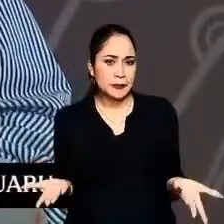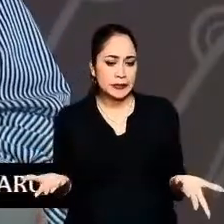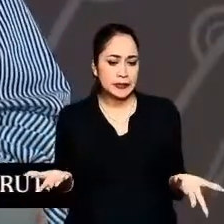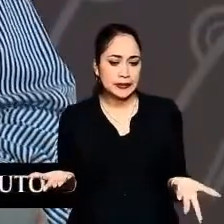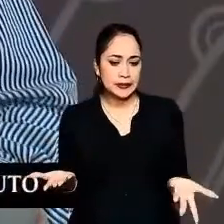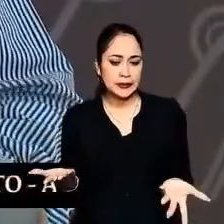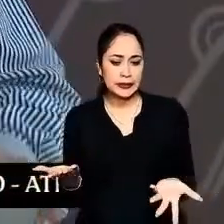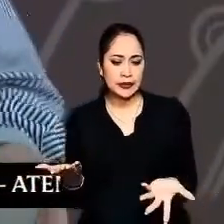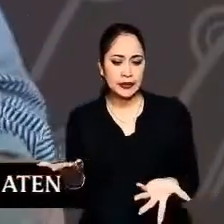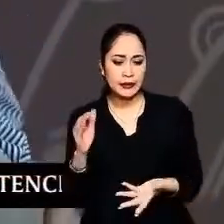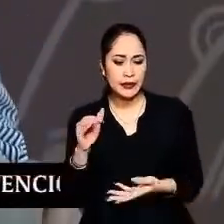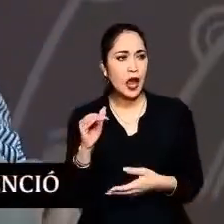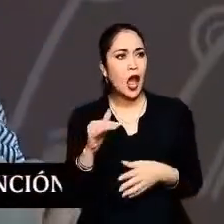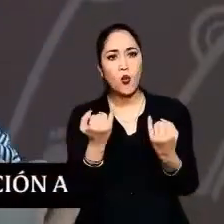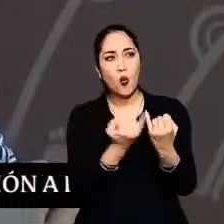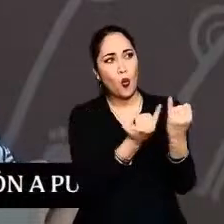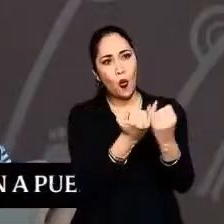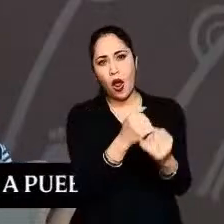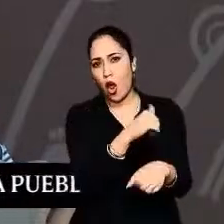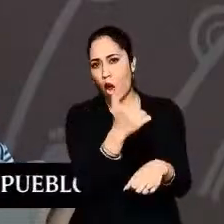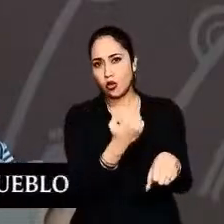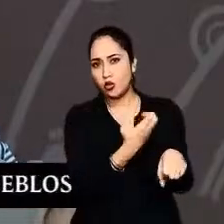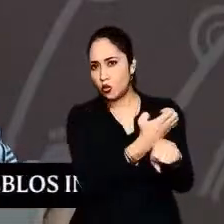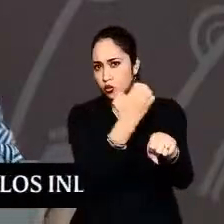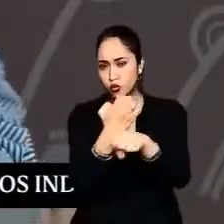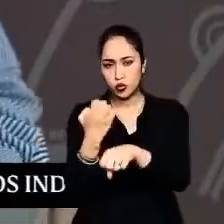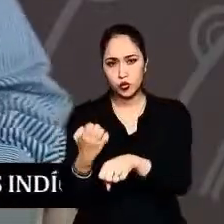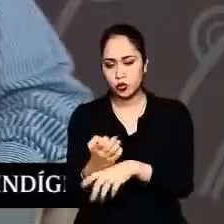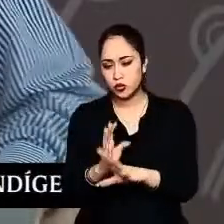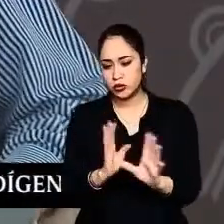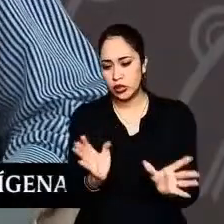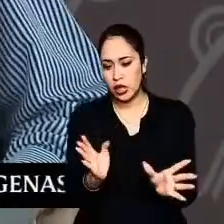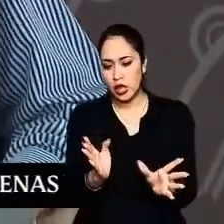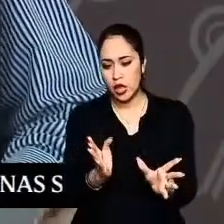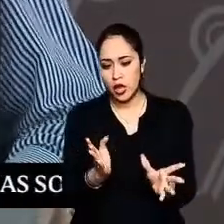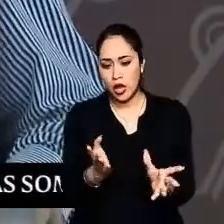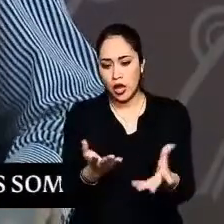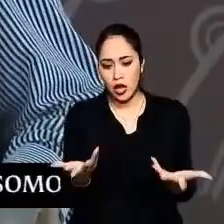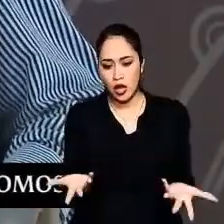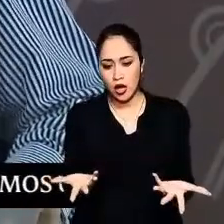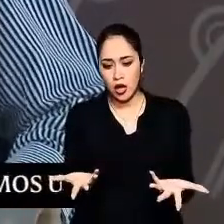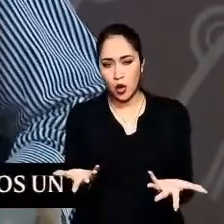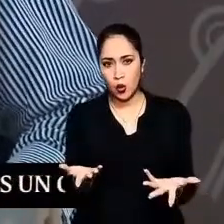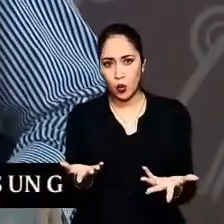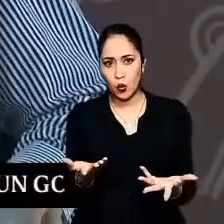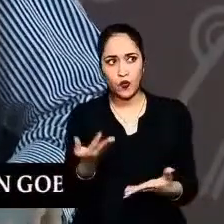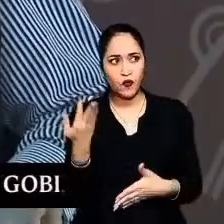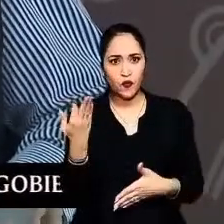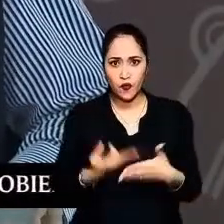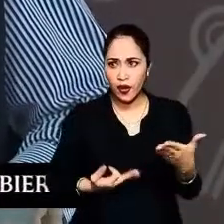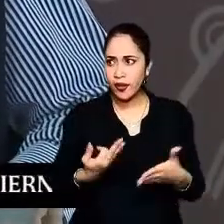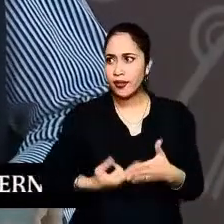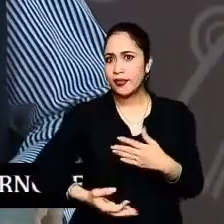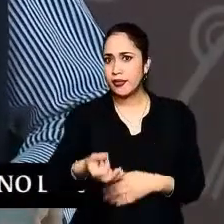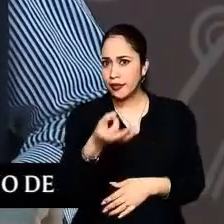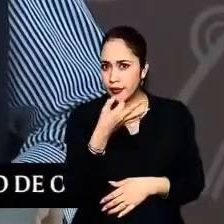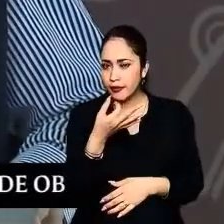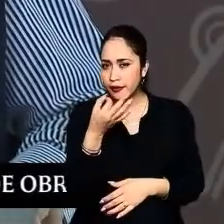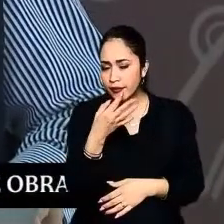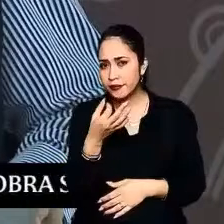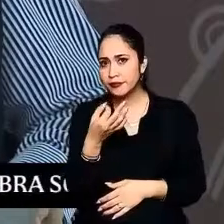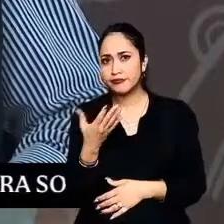como seguramente en otros estados, pues ya estamos viendo el desabasto de medicamentos